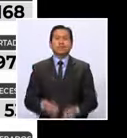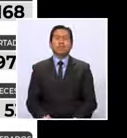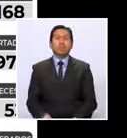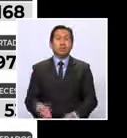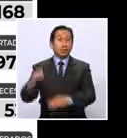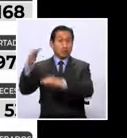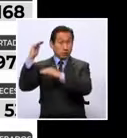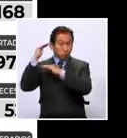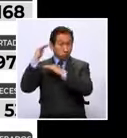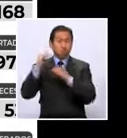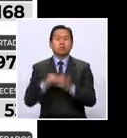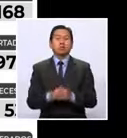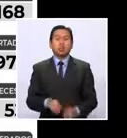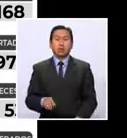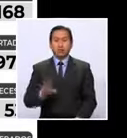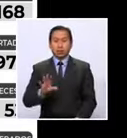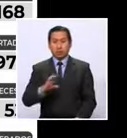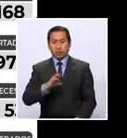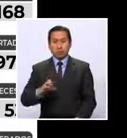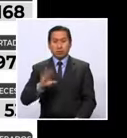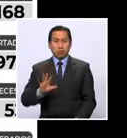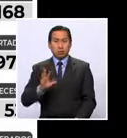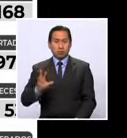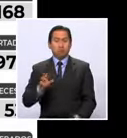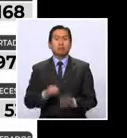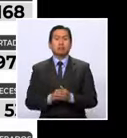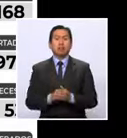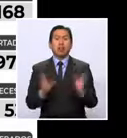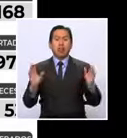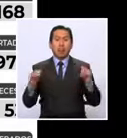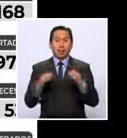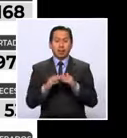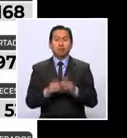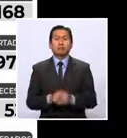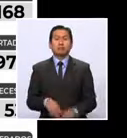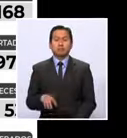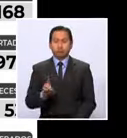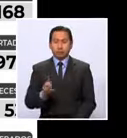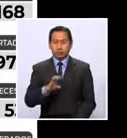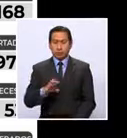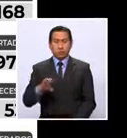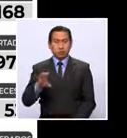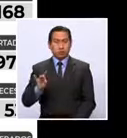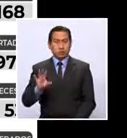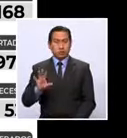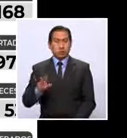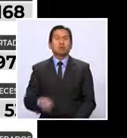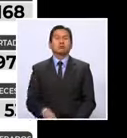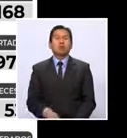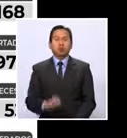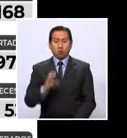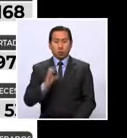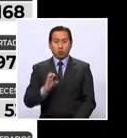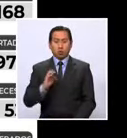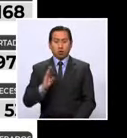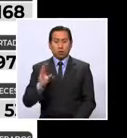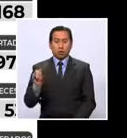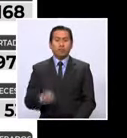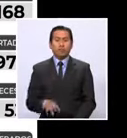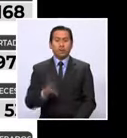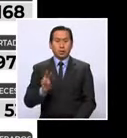santacruz 553 la para 185 cochabamba